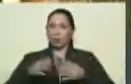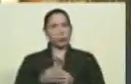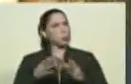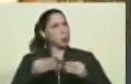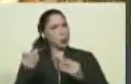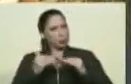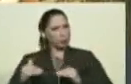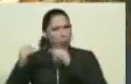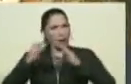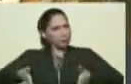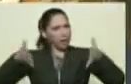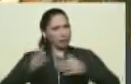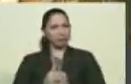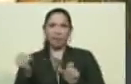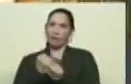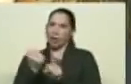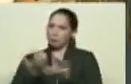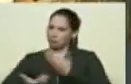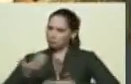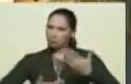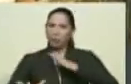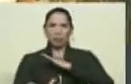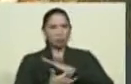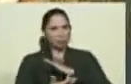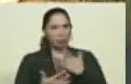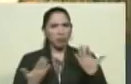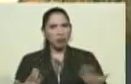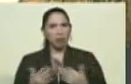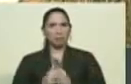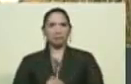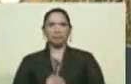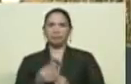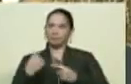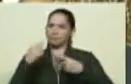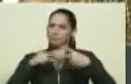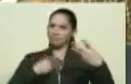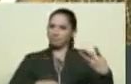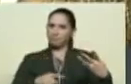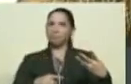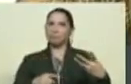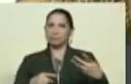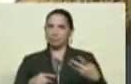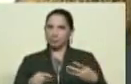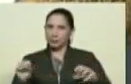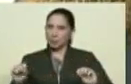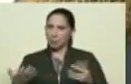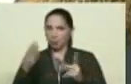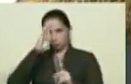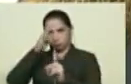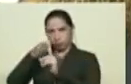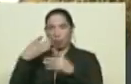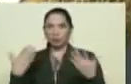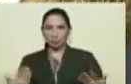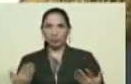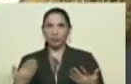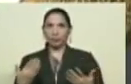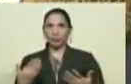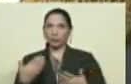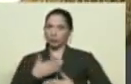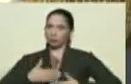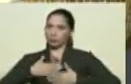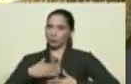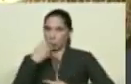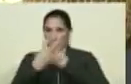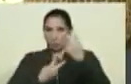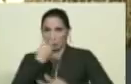porque ellos van a estar trabajando en tecnología, van a estar trabajando en diferentes desafíos que sin duda van a redundar en beneficio para el sector